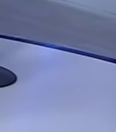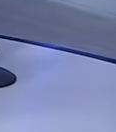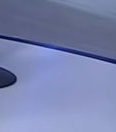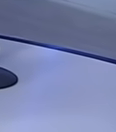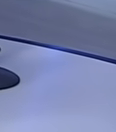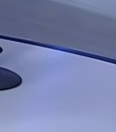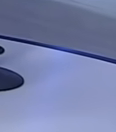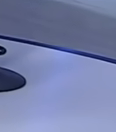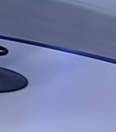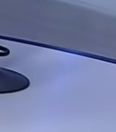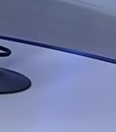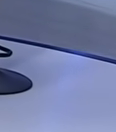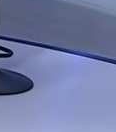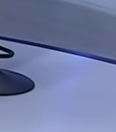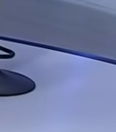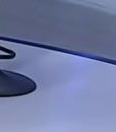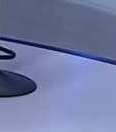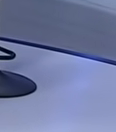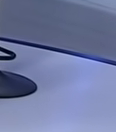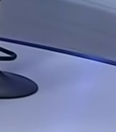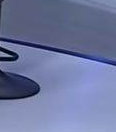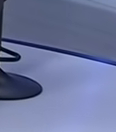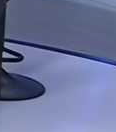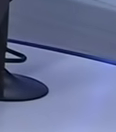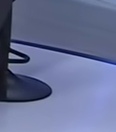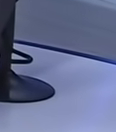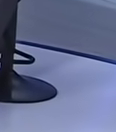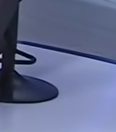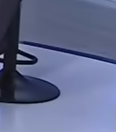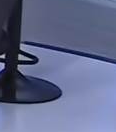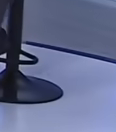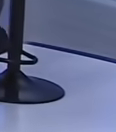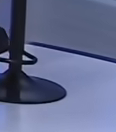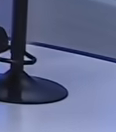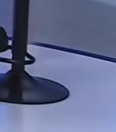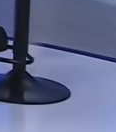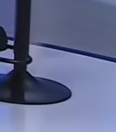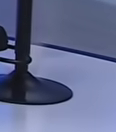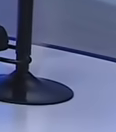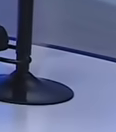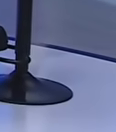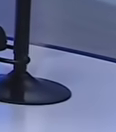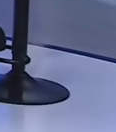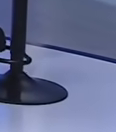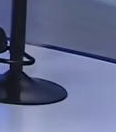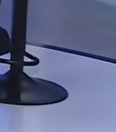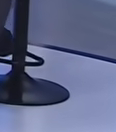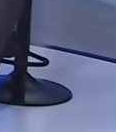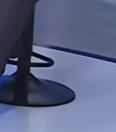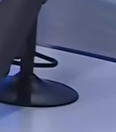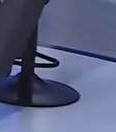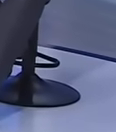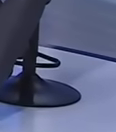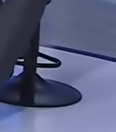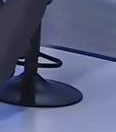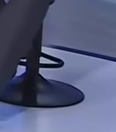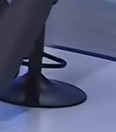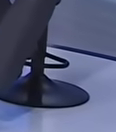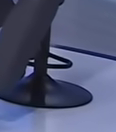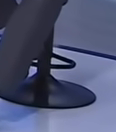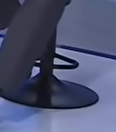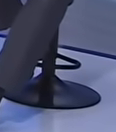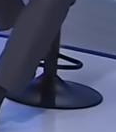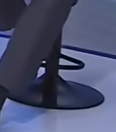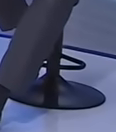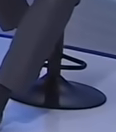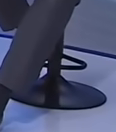8:34. Vamos ahora pues a revisar algunas de esas denuncias que ustedes han compartido con nosotros a nuestras redes sociales. Así es, y como